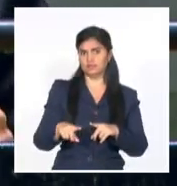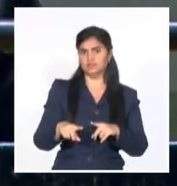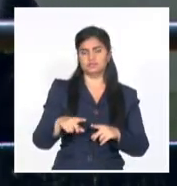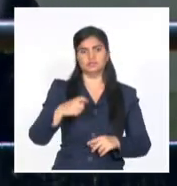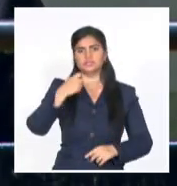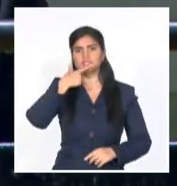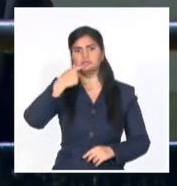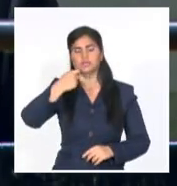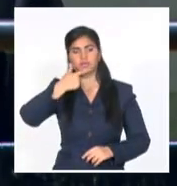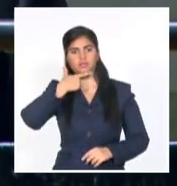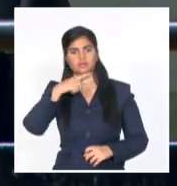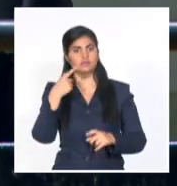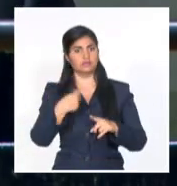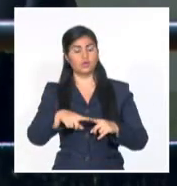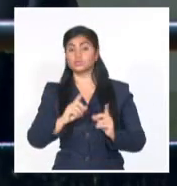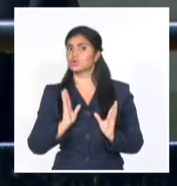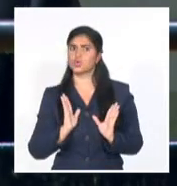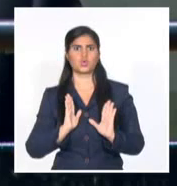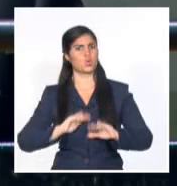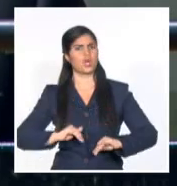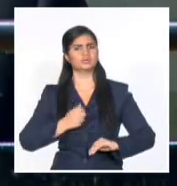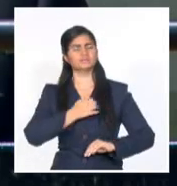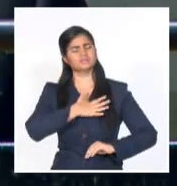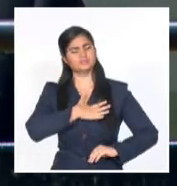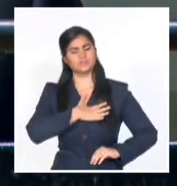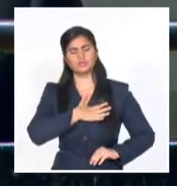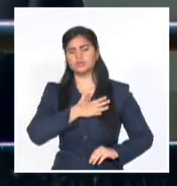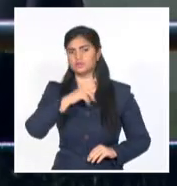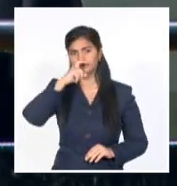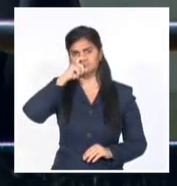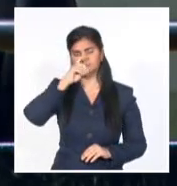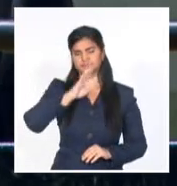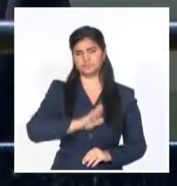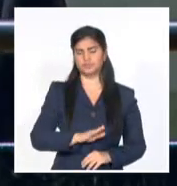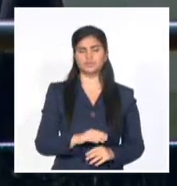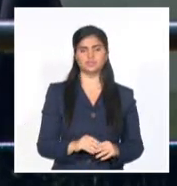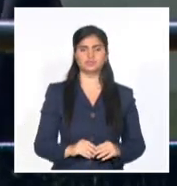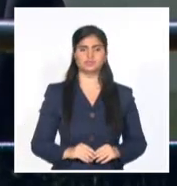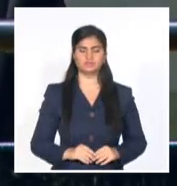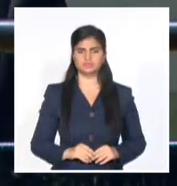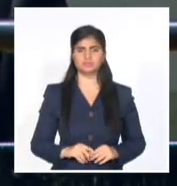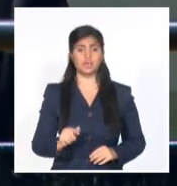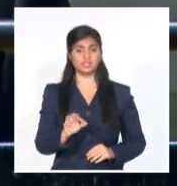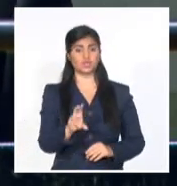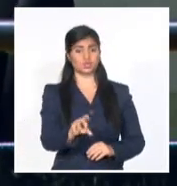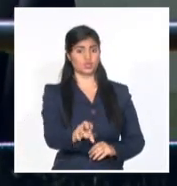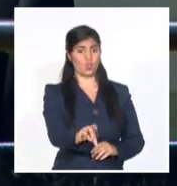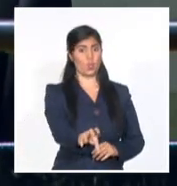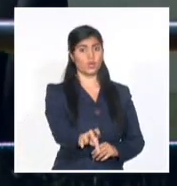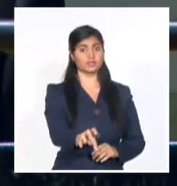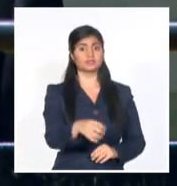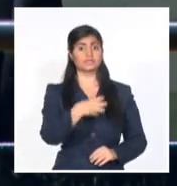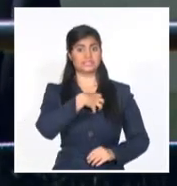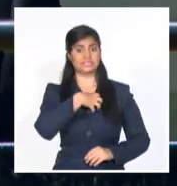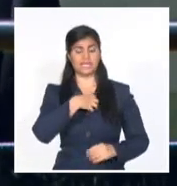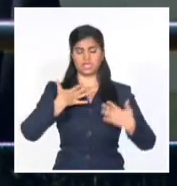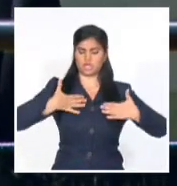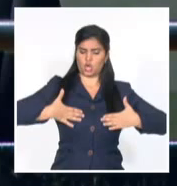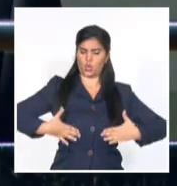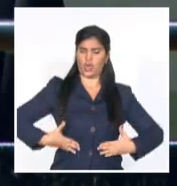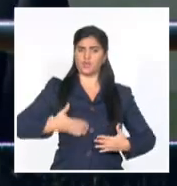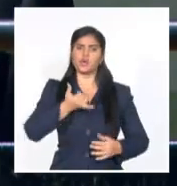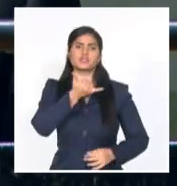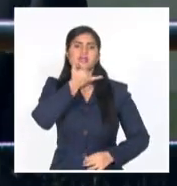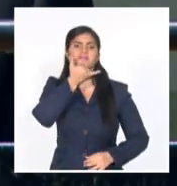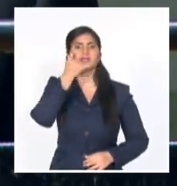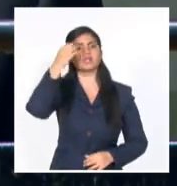primera línea para este tipo de tumores de alto grado que afectan el sistema nervioso